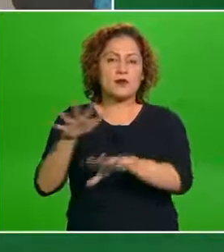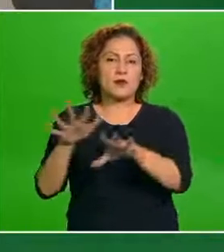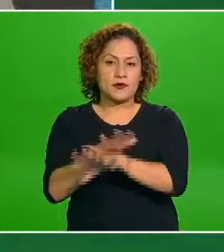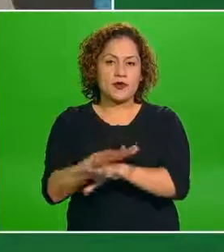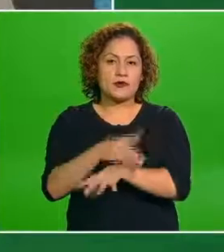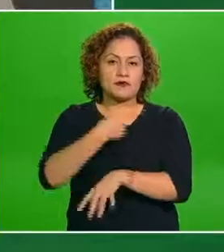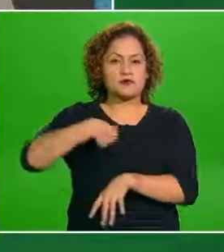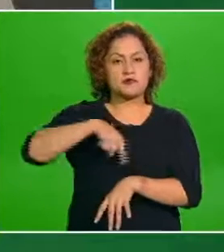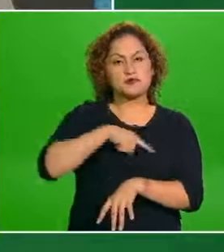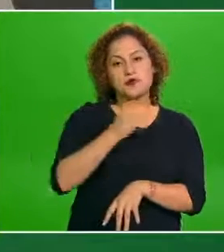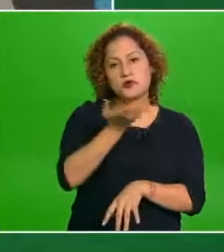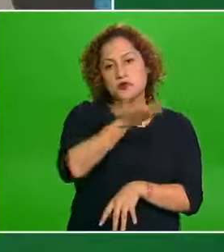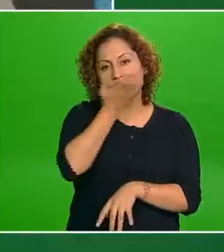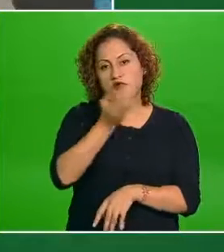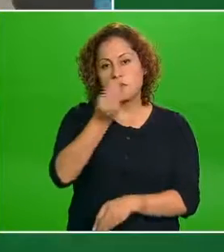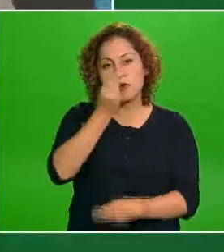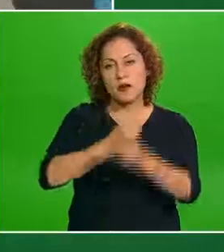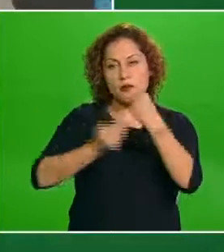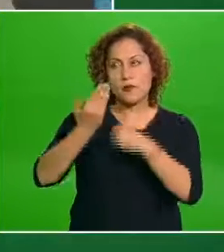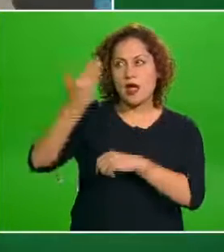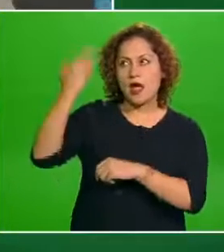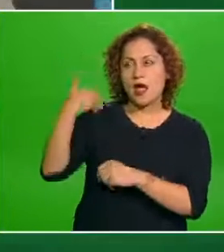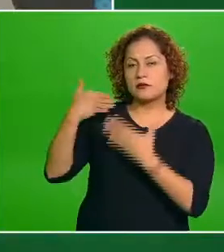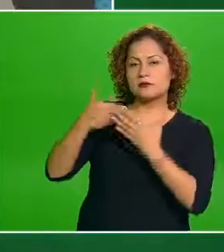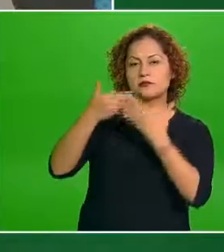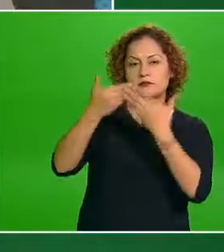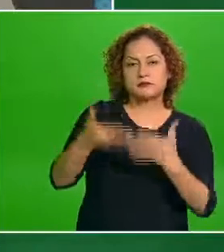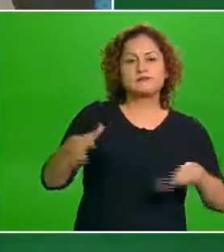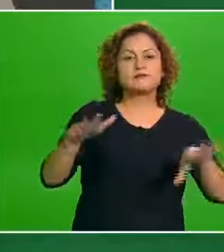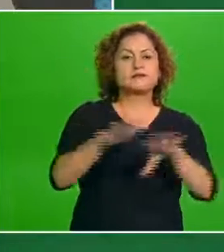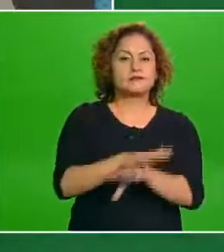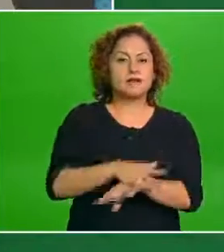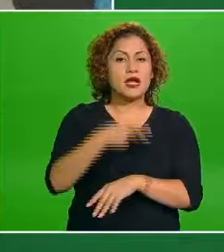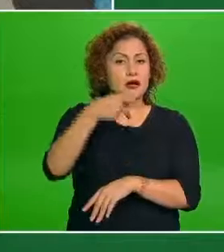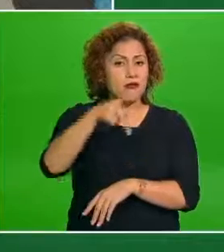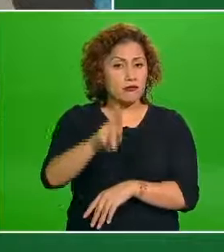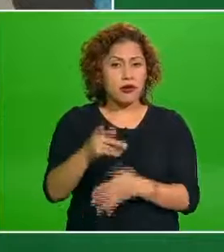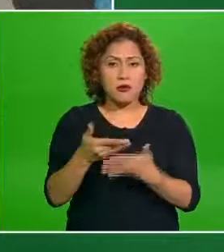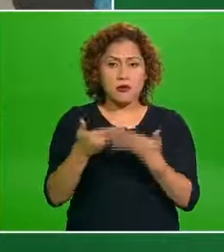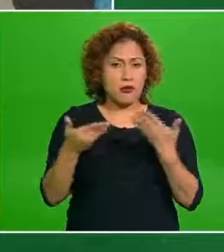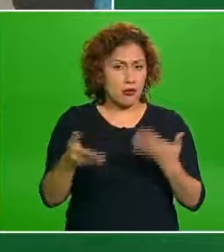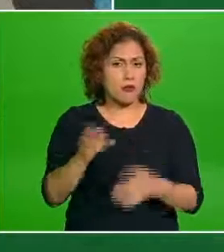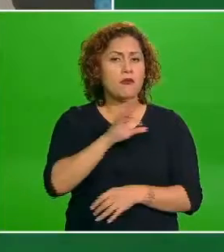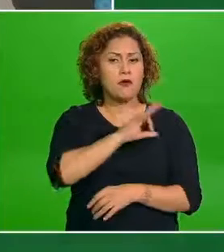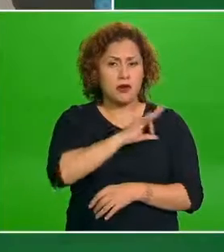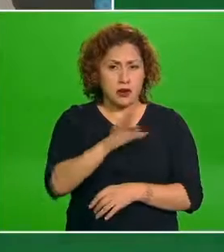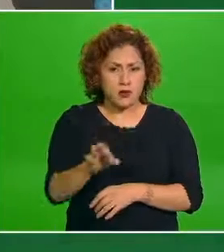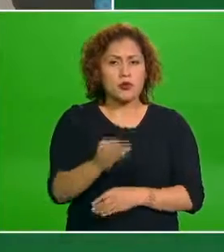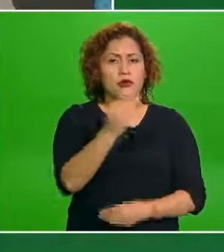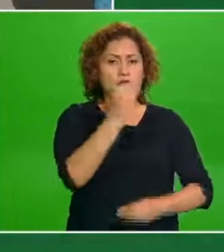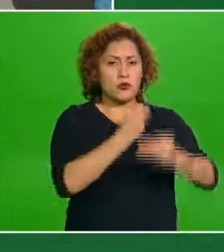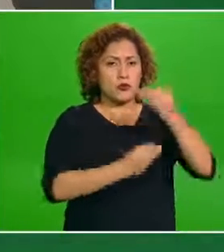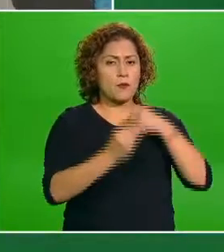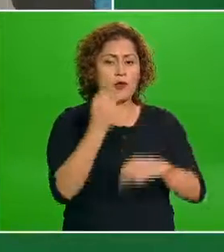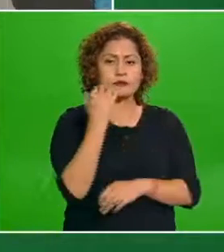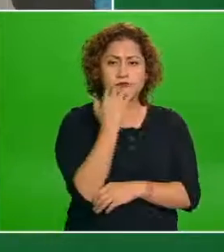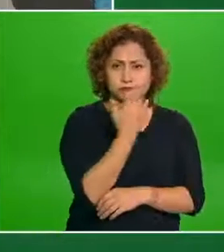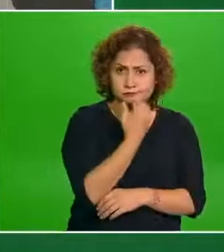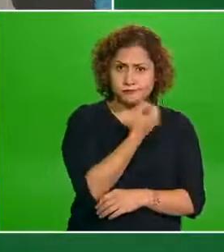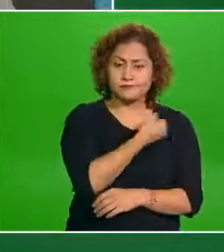nos alimentamos. Aún así, puede ser barato y sencillo consumir productos tanto sabrosos como